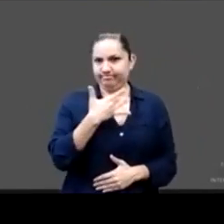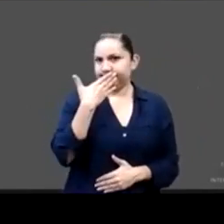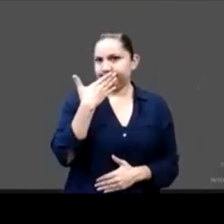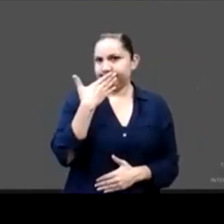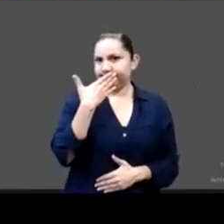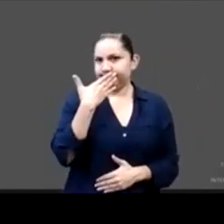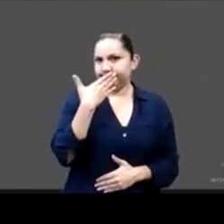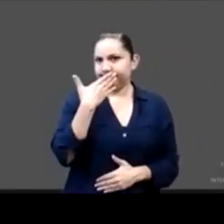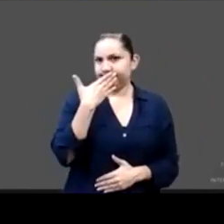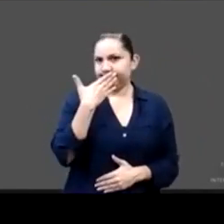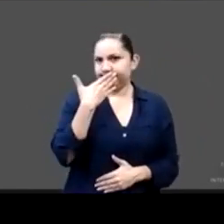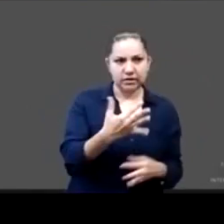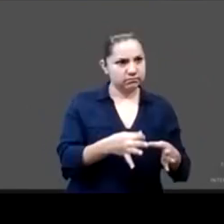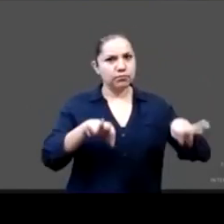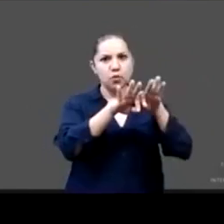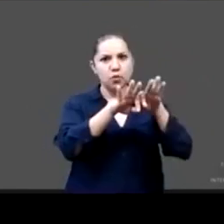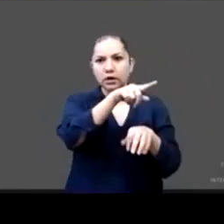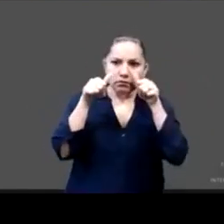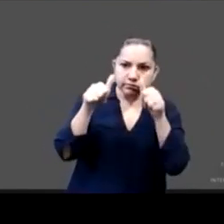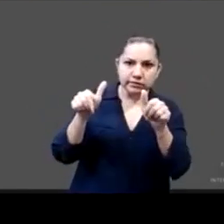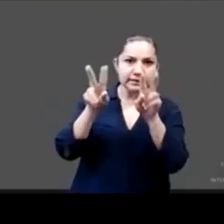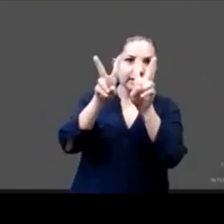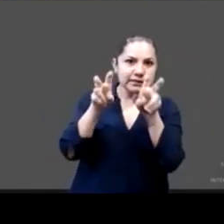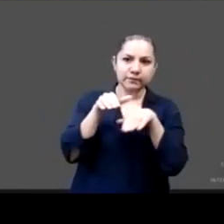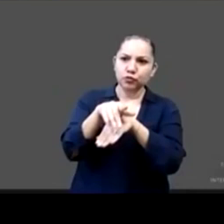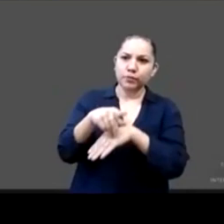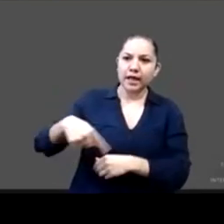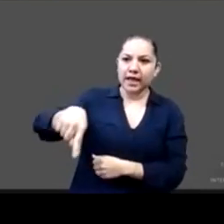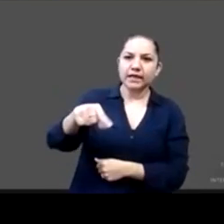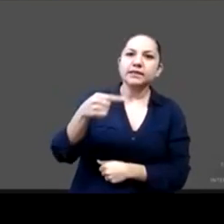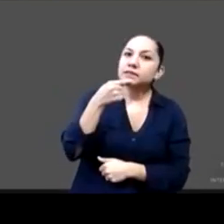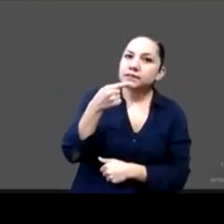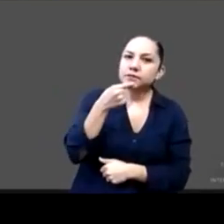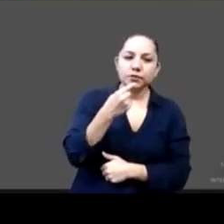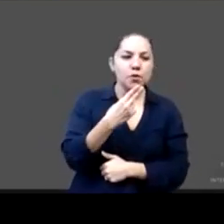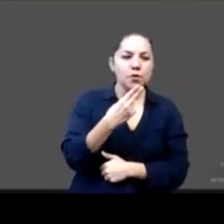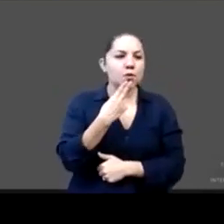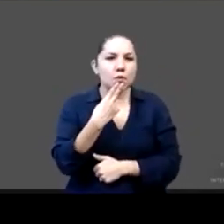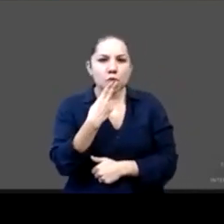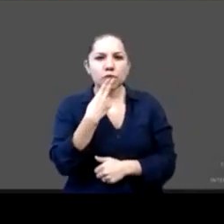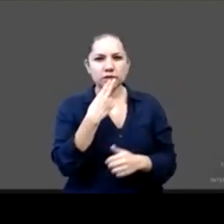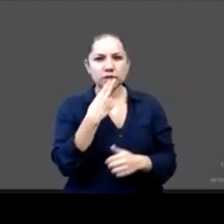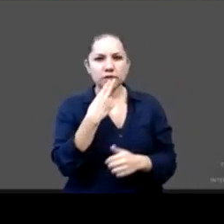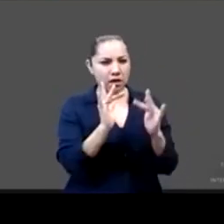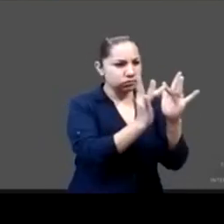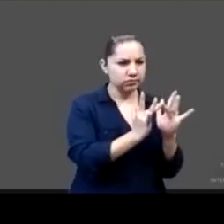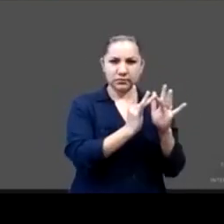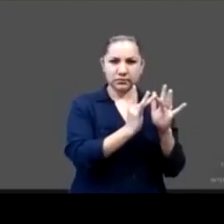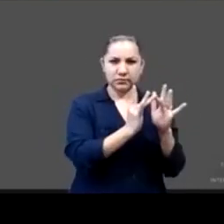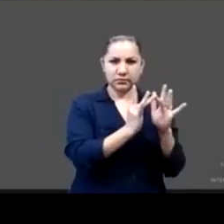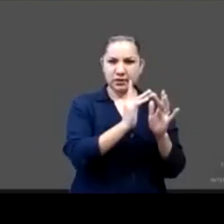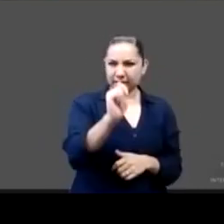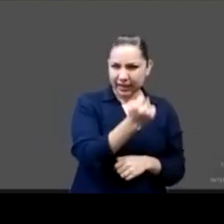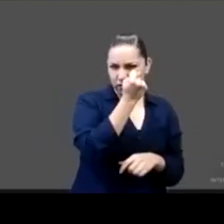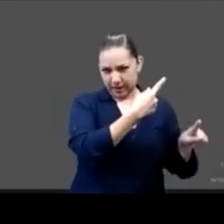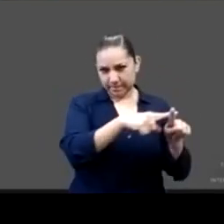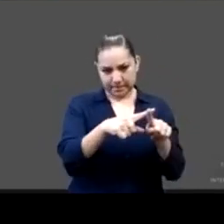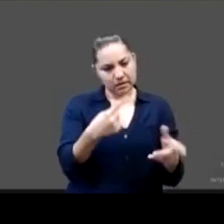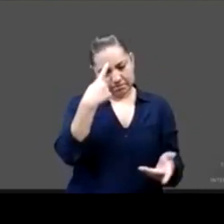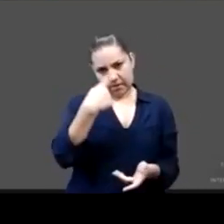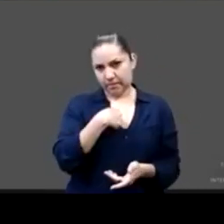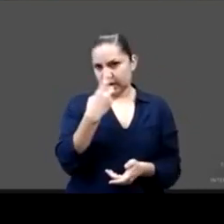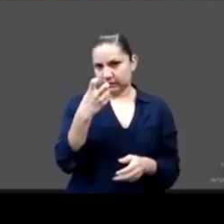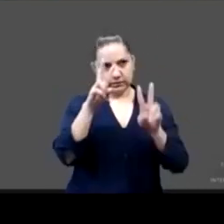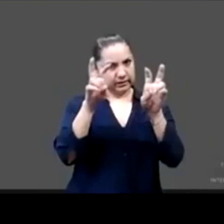y adolescencia relacionado directamente con las tecnologías de la información y comunicación. Como ya lo mencionó Juan Martín, mi nombre es Pilar Ramírez. Me gusta que me